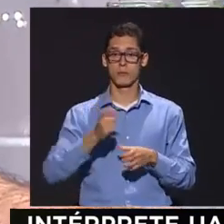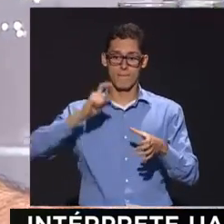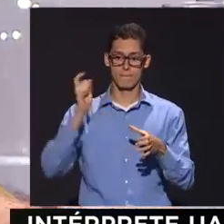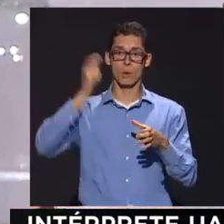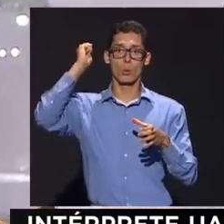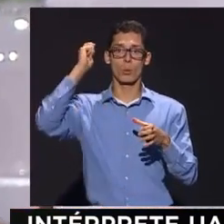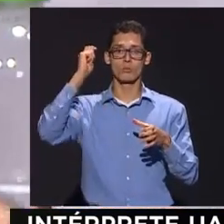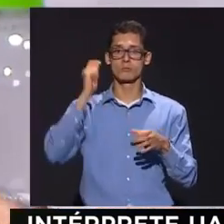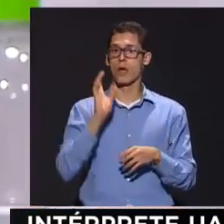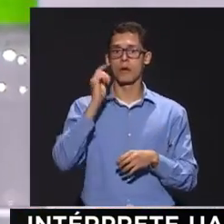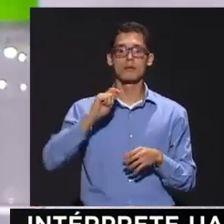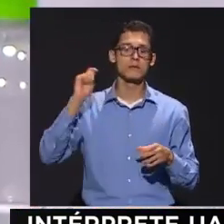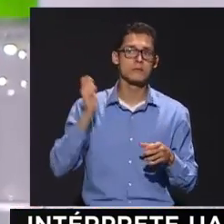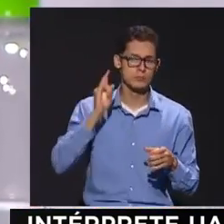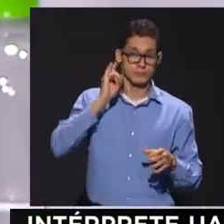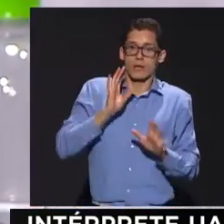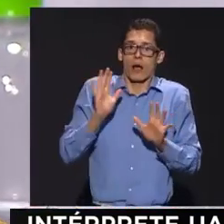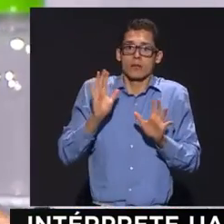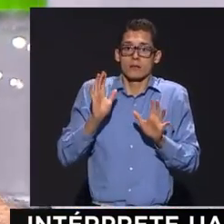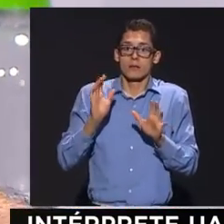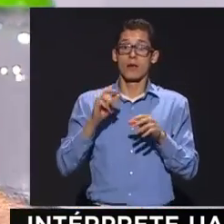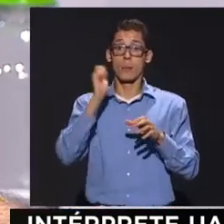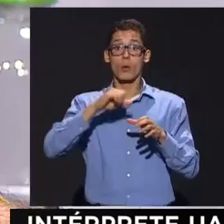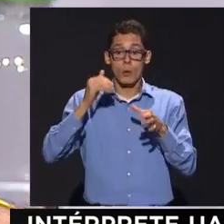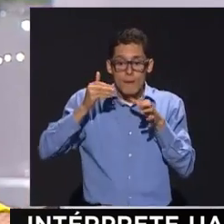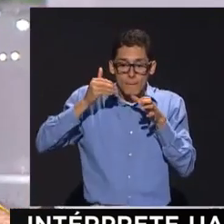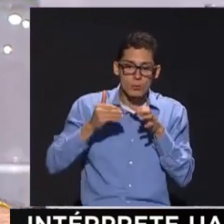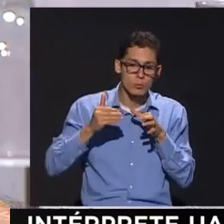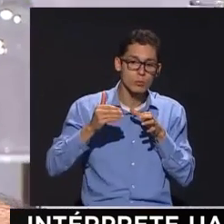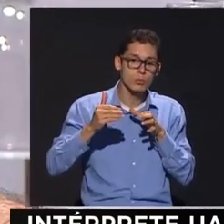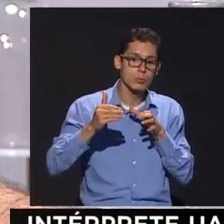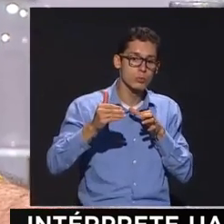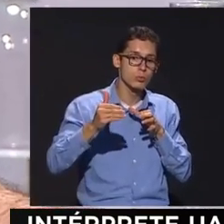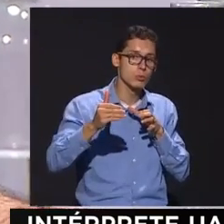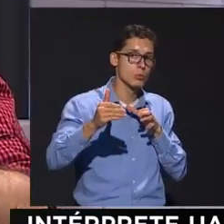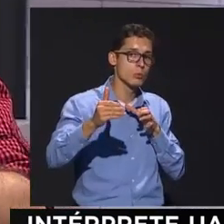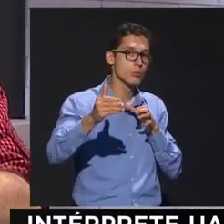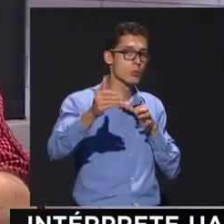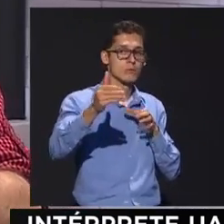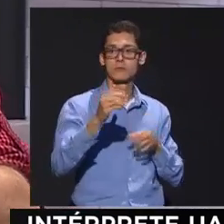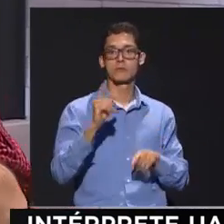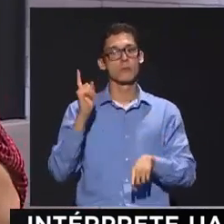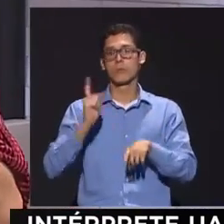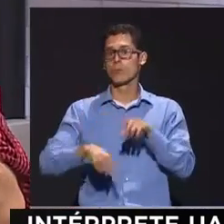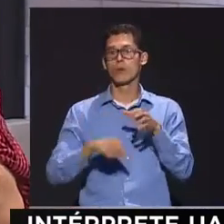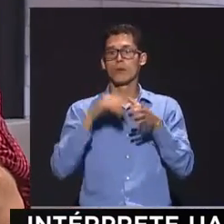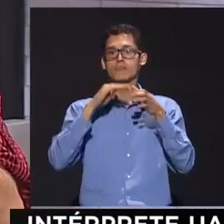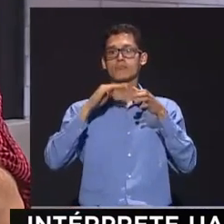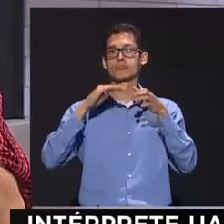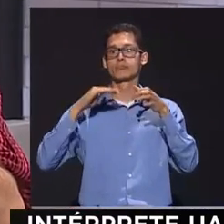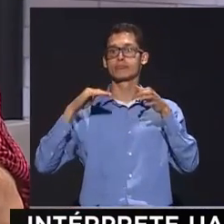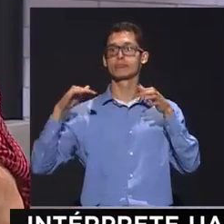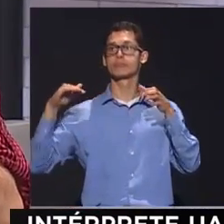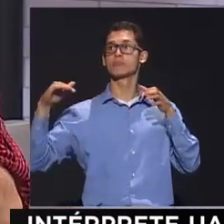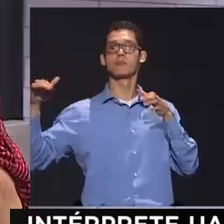es un solo sonido corto pero si yo quiero que dure largo en el tiempo él no puede porque no es capaz de mantenerse en el tiempo